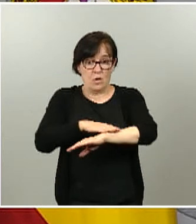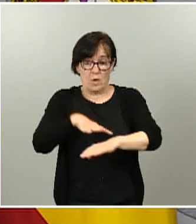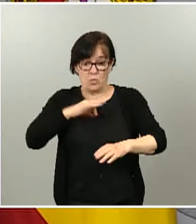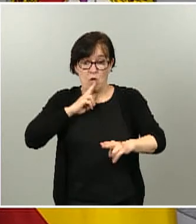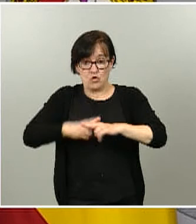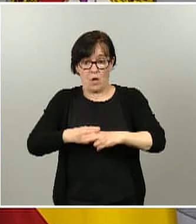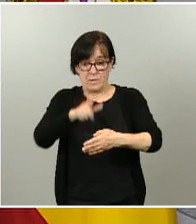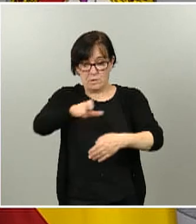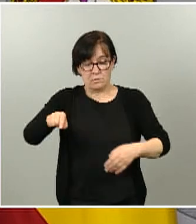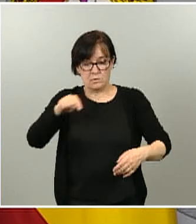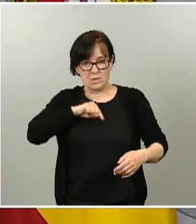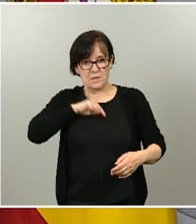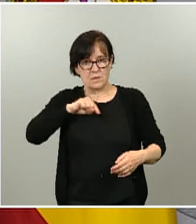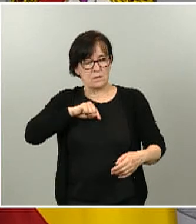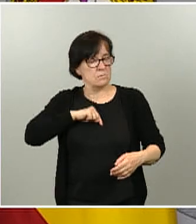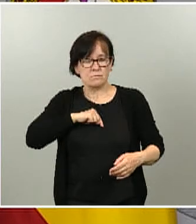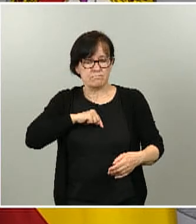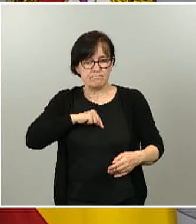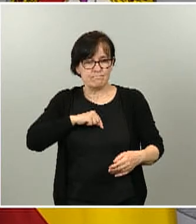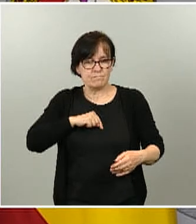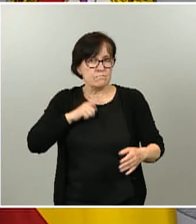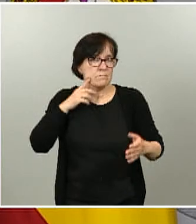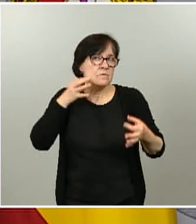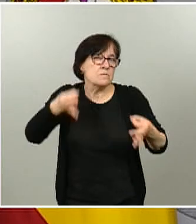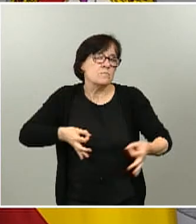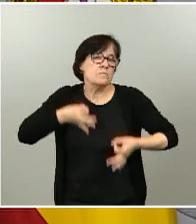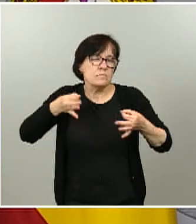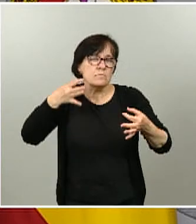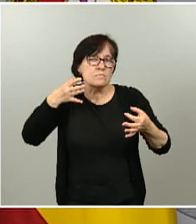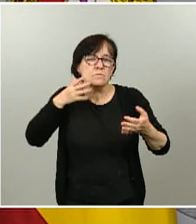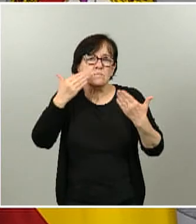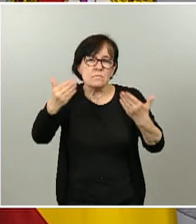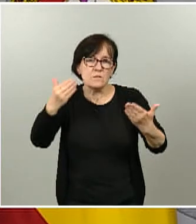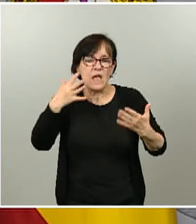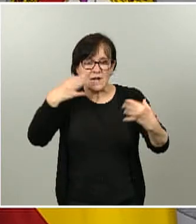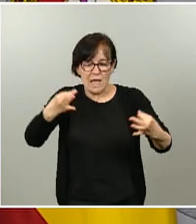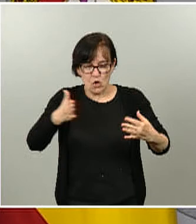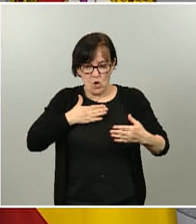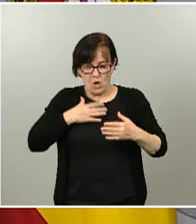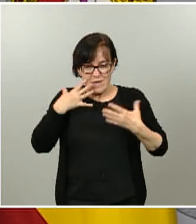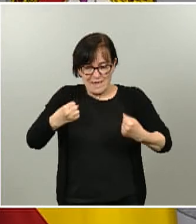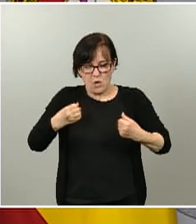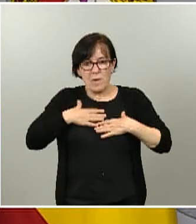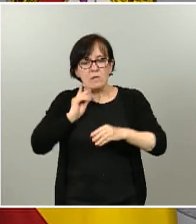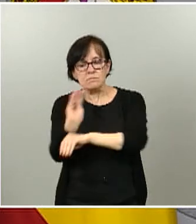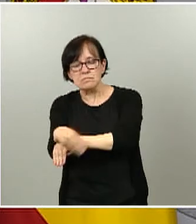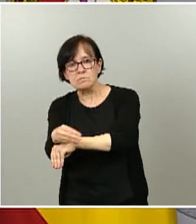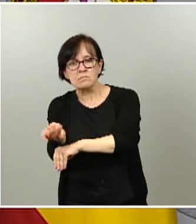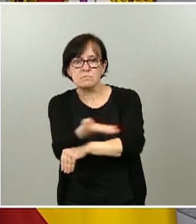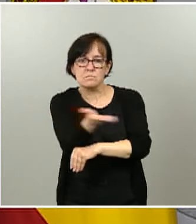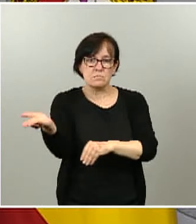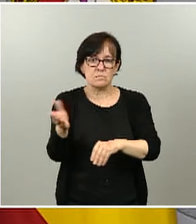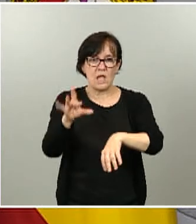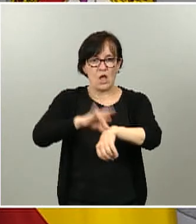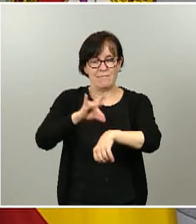sentimos eternamente agradecidos que hayan puesto en riesgo su propia salud por intentar preservar la salud de los enfermos que llegaban a